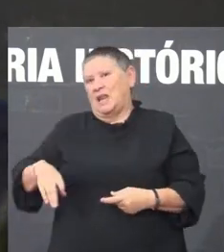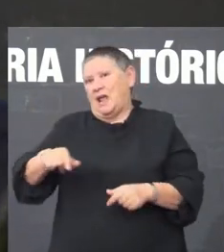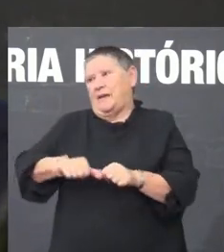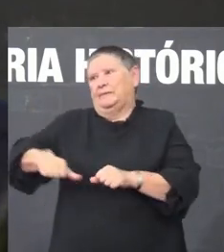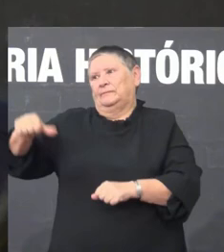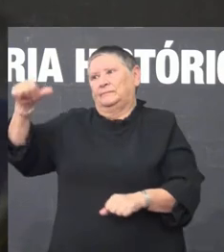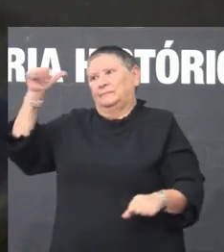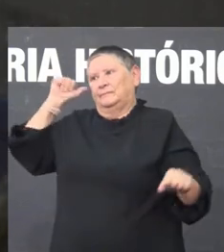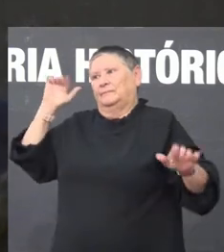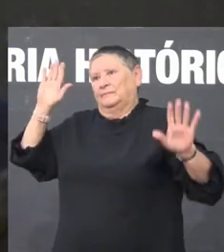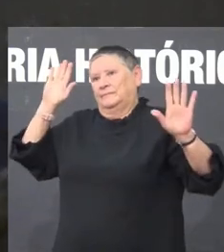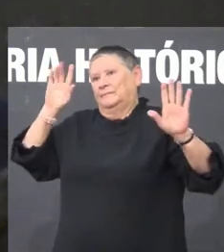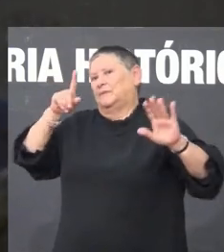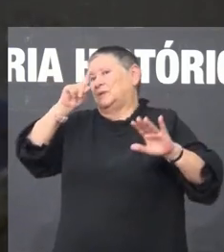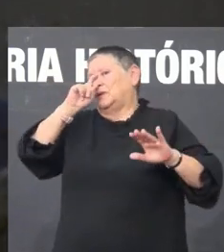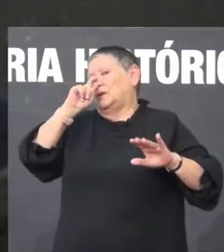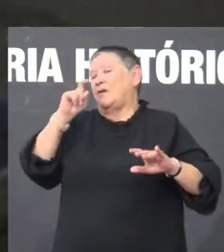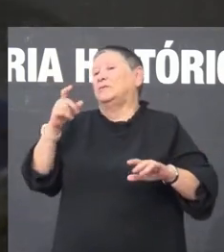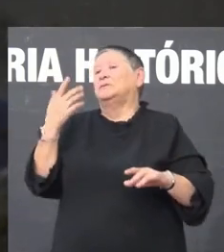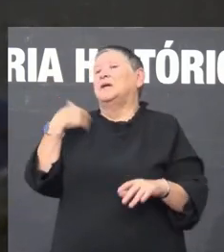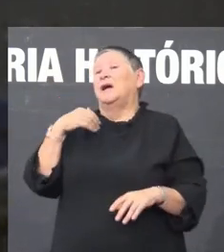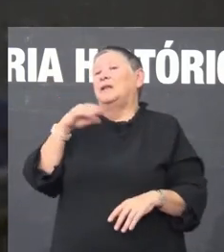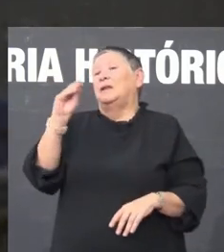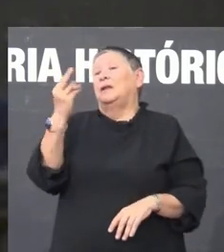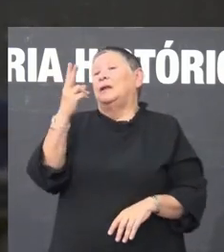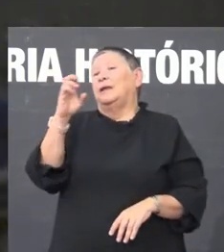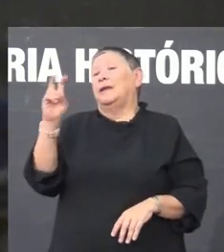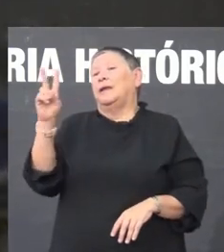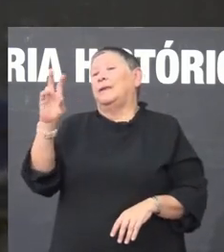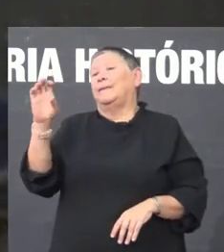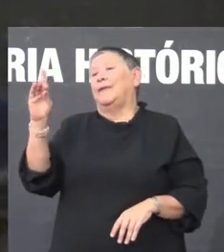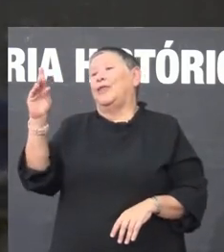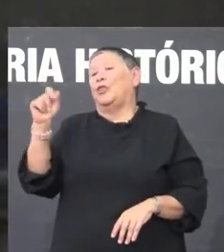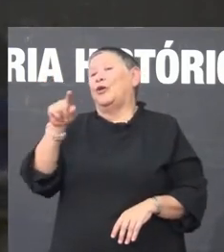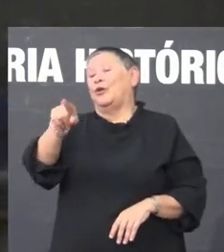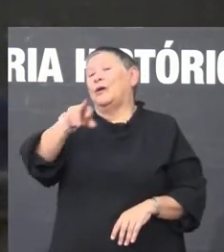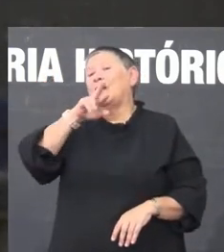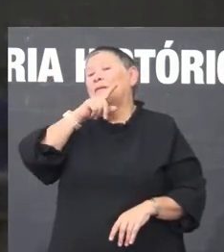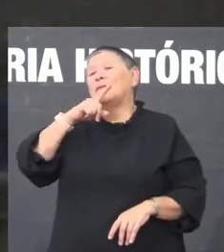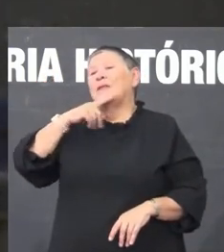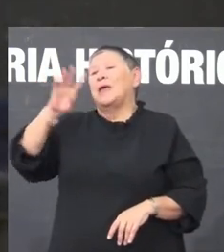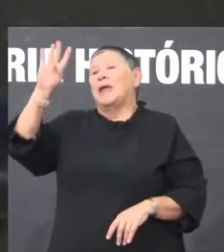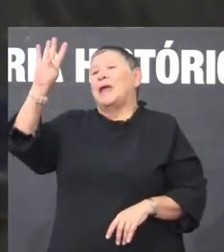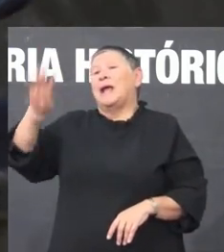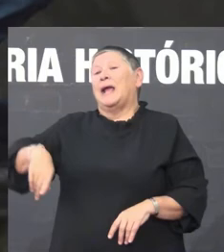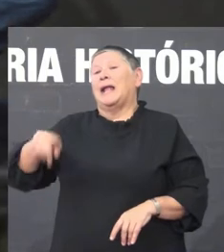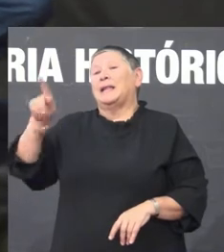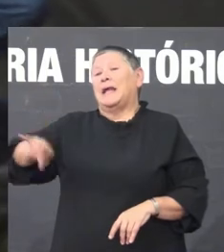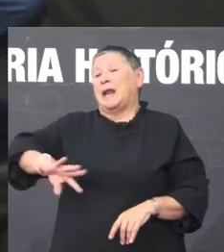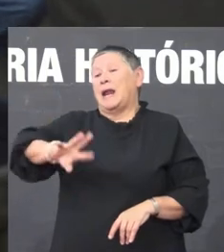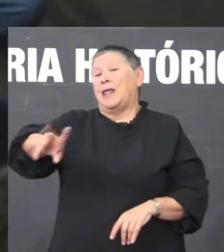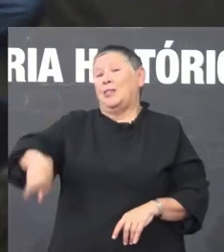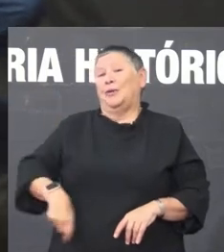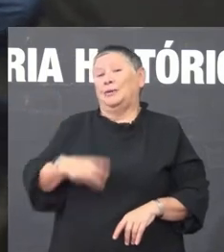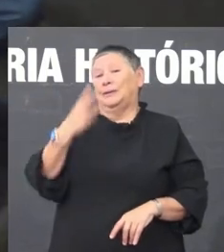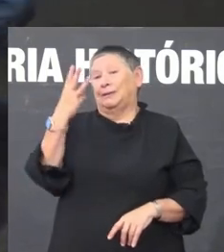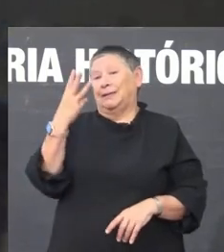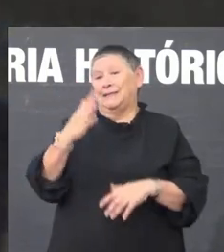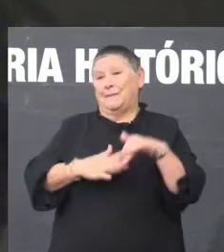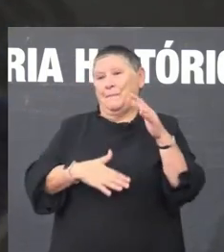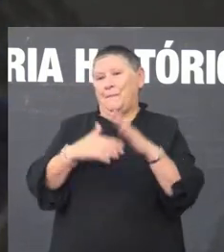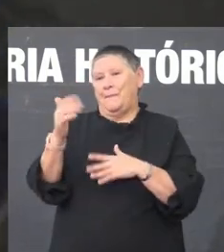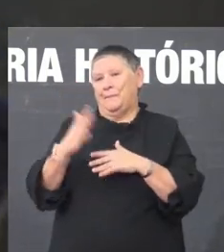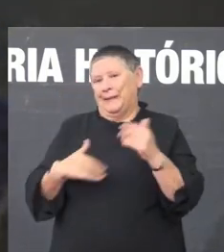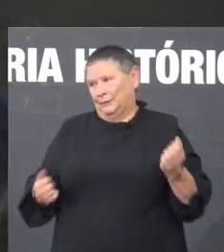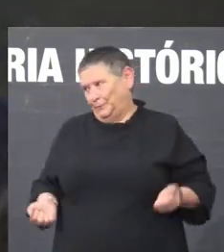Porque recordar que Francisco de Quevedo ya hablaba del catalán ladrón de tres manos. Esto